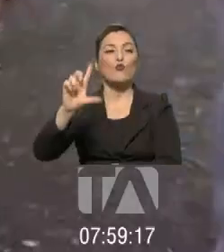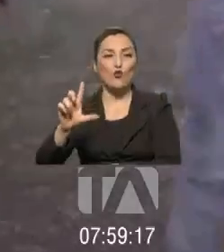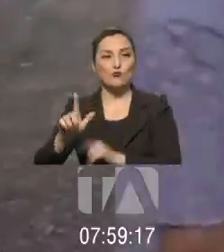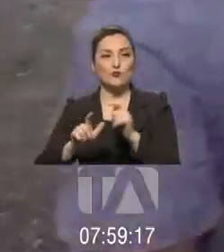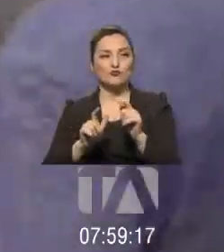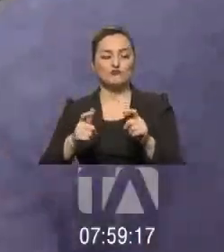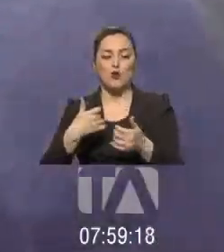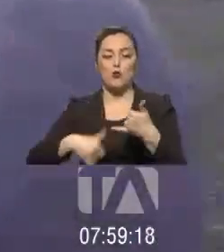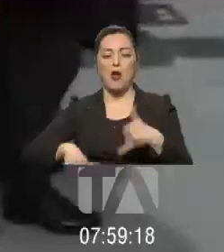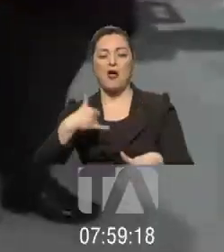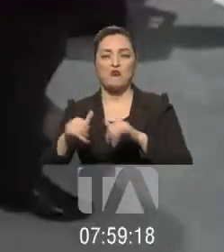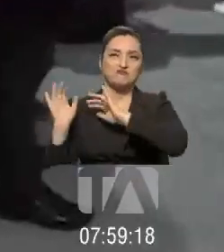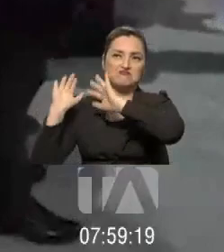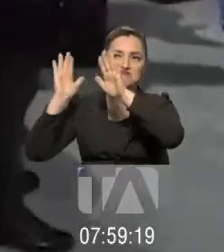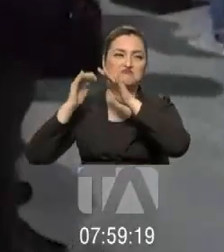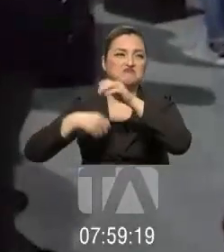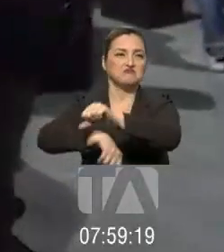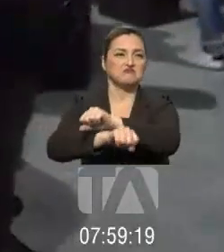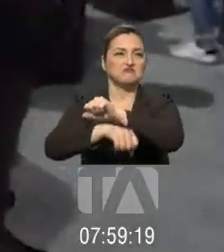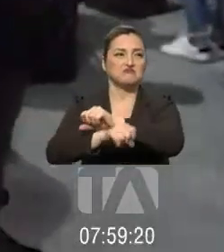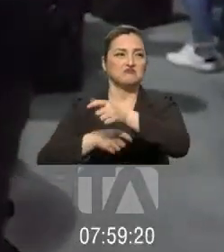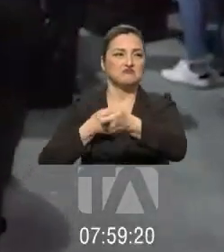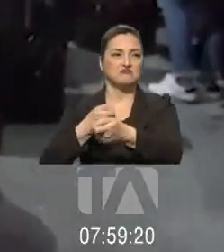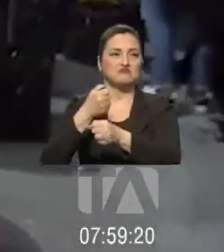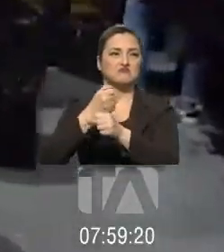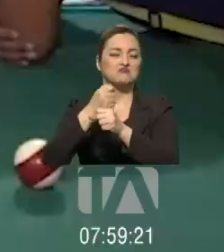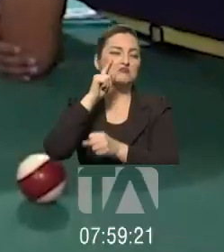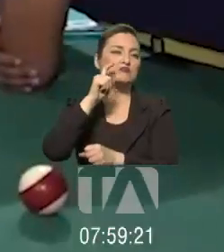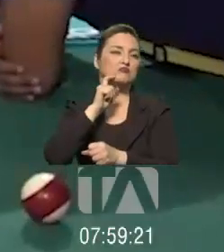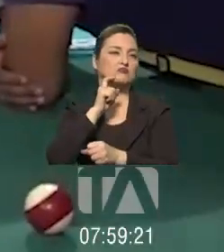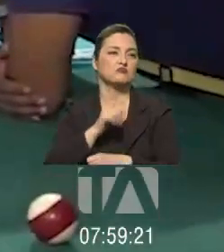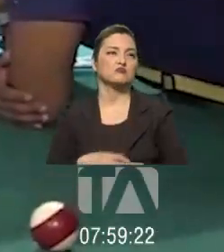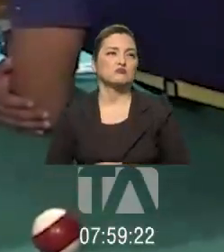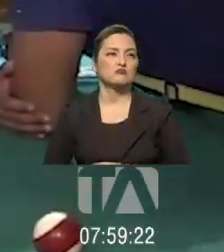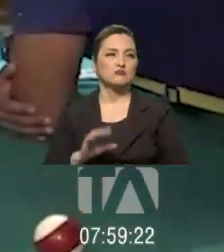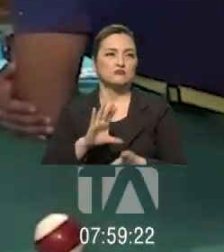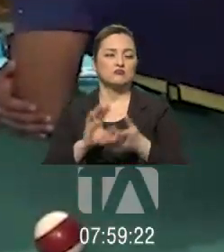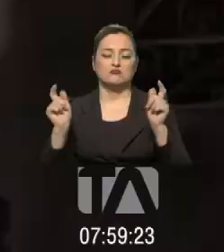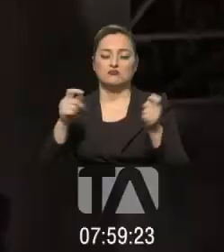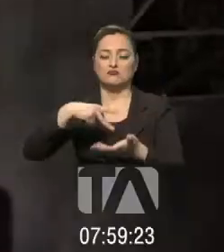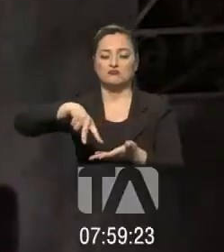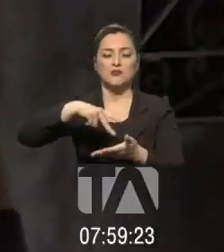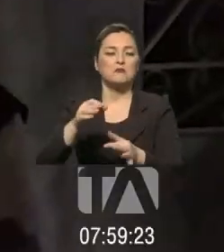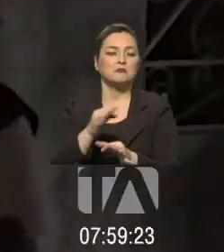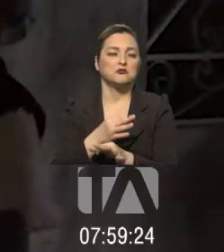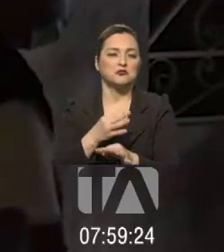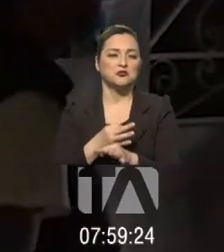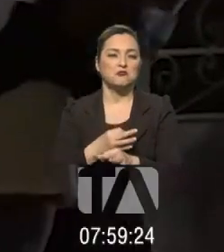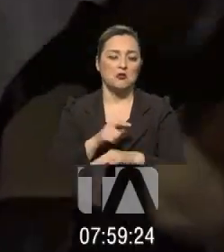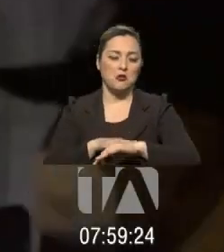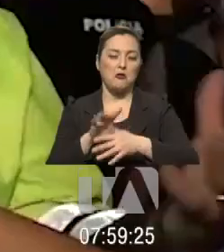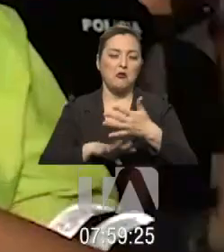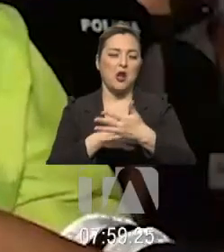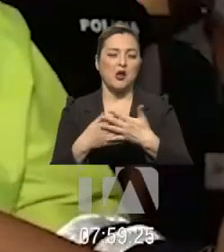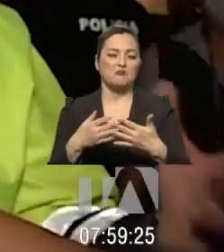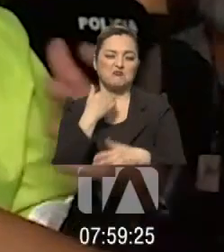concentradas en canchas deportivas. También billares, prostíbulos clandestinos, centros de diversión que han estado funcionando fuera del horario